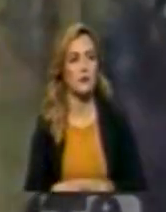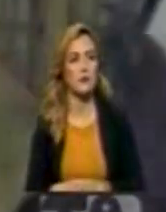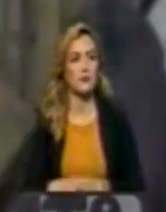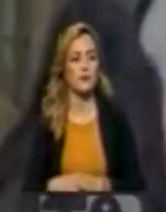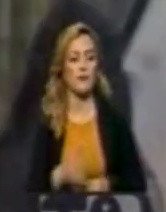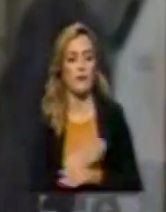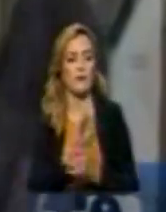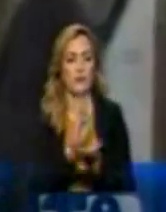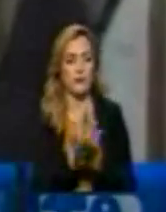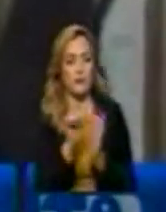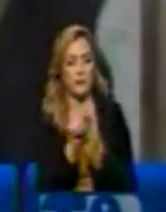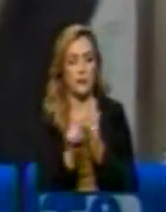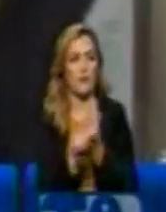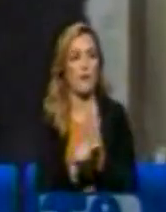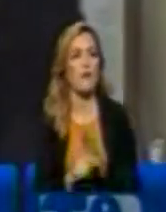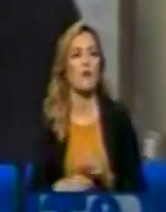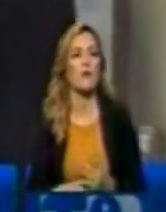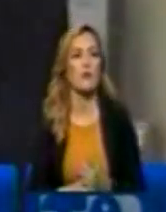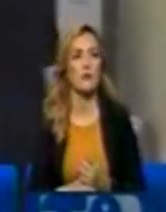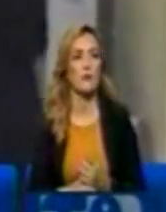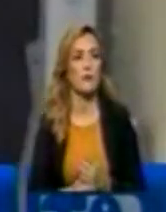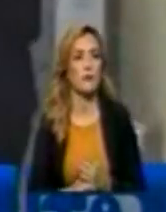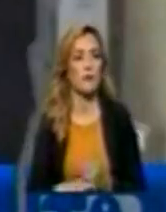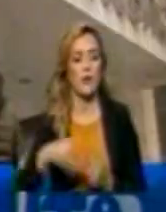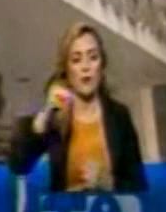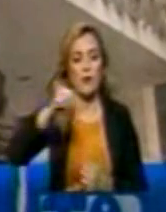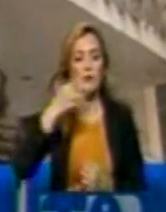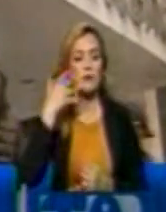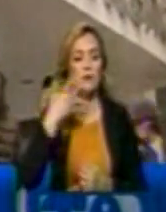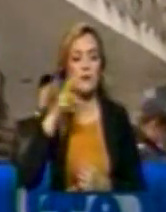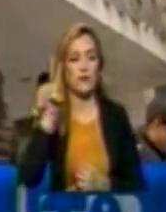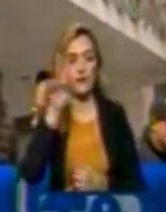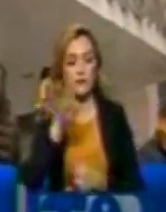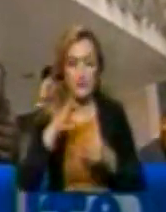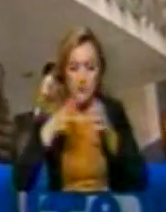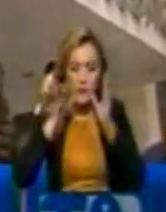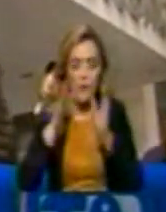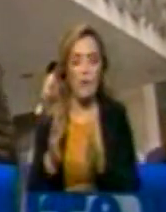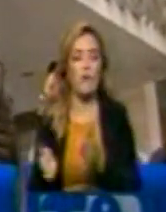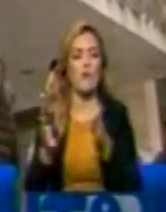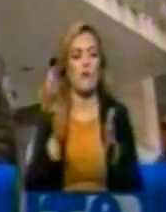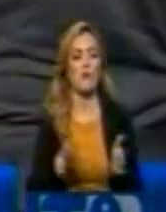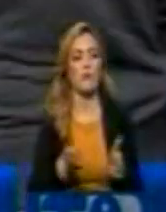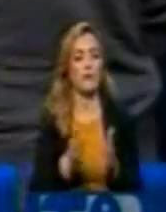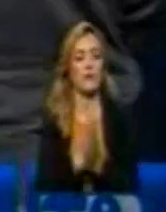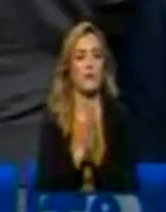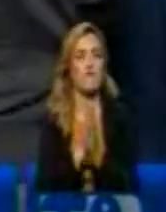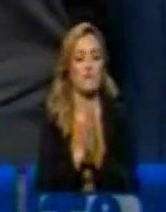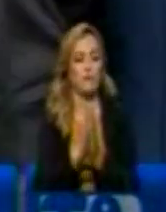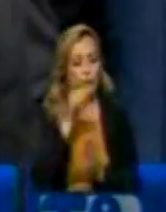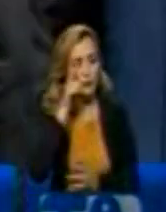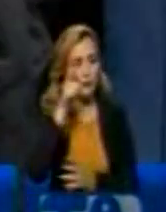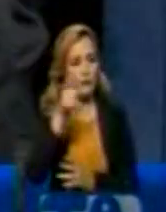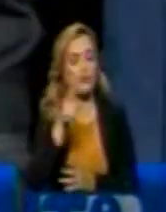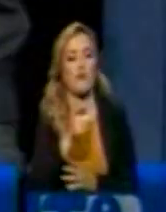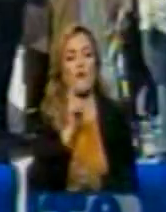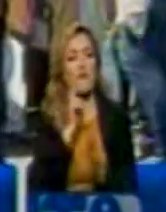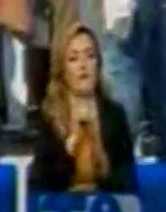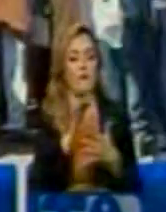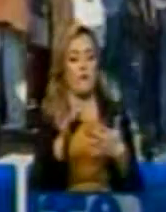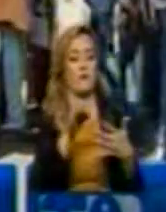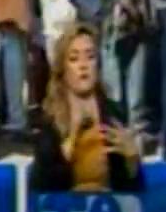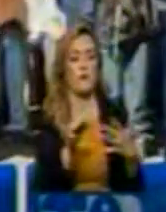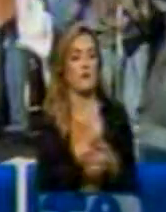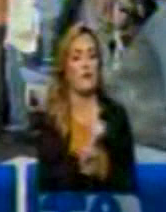más detalles de esta información. Este martes 24 de diciembre se prevé evacuar tanto la petición de Fiscalía de reformular cargos